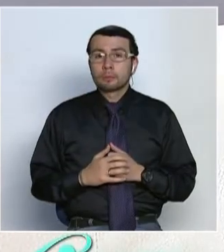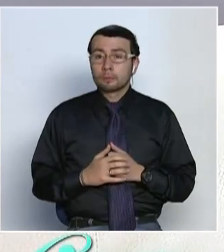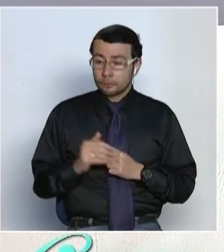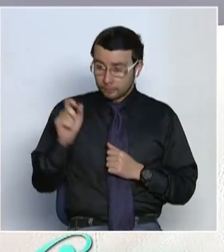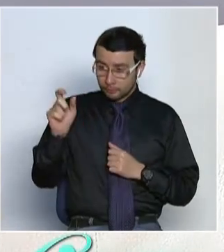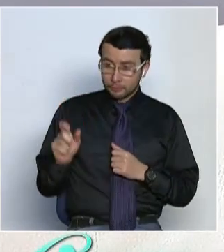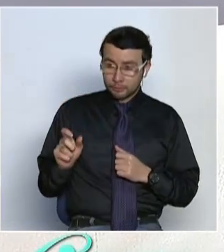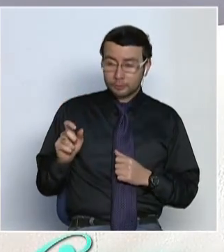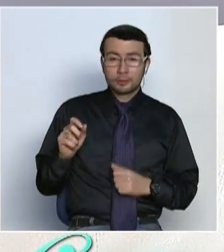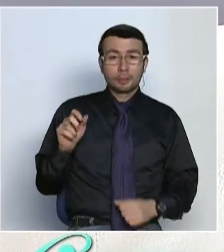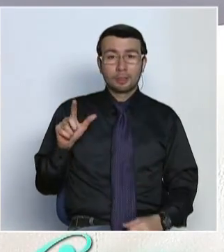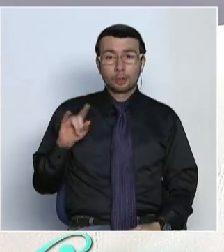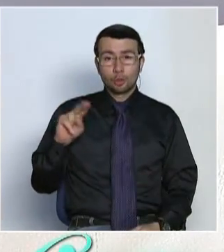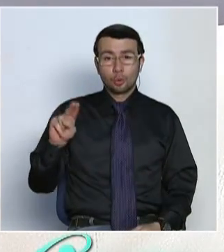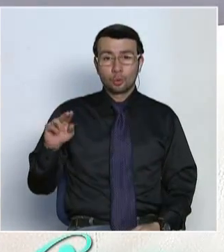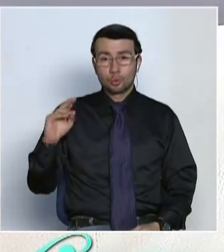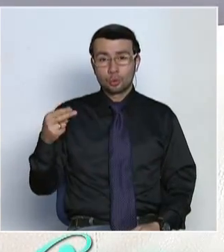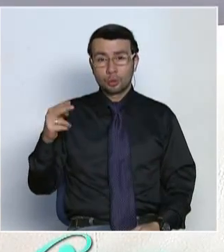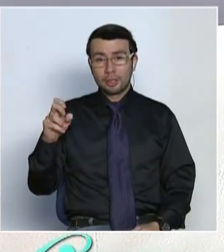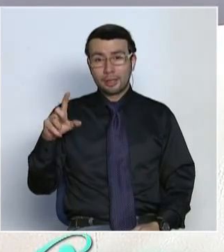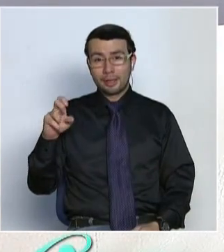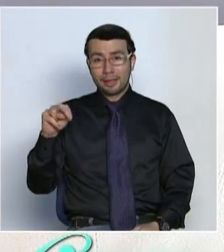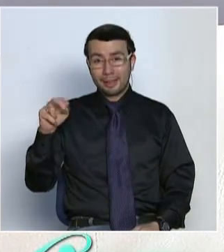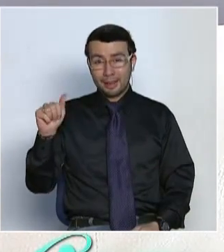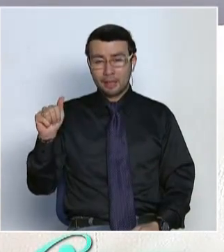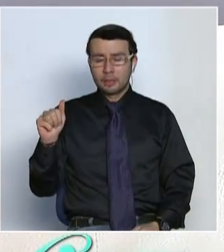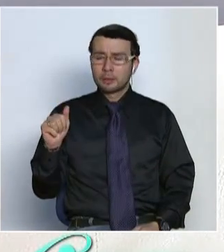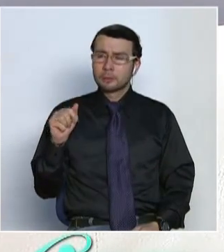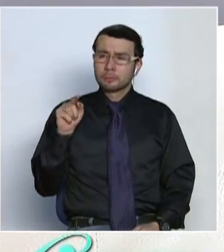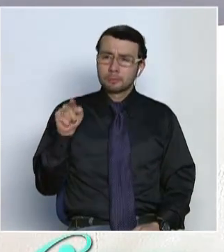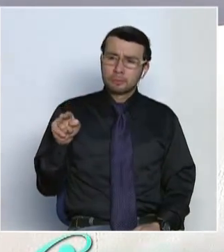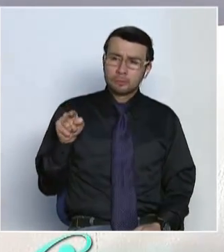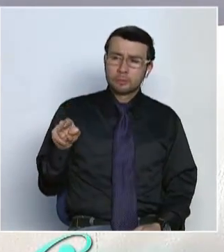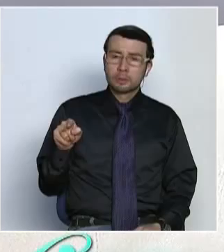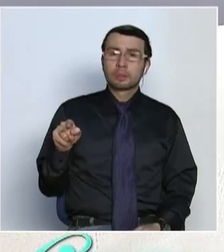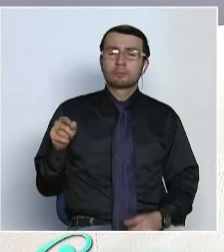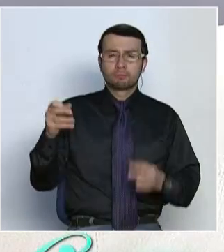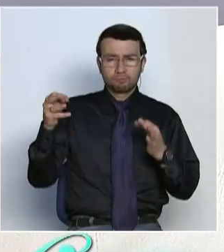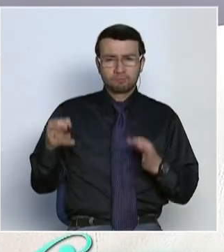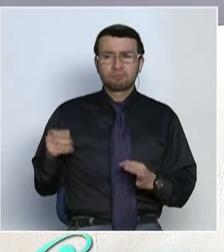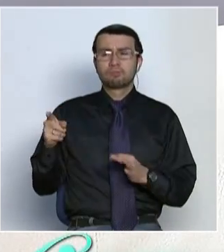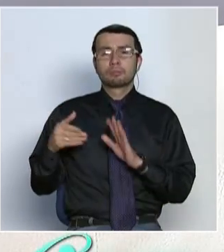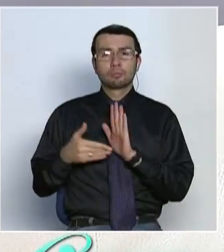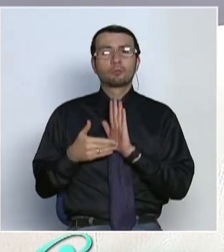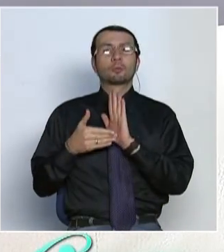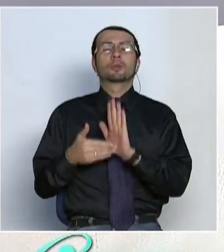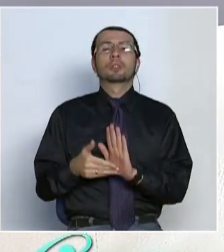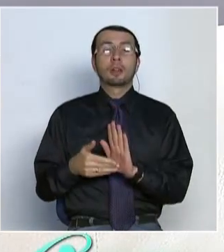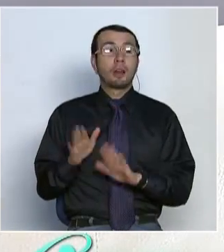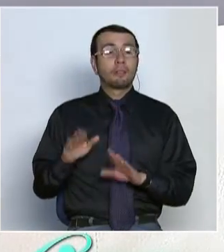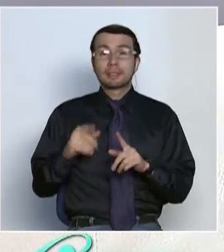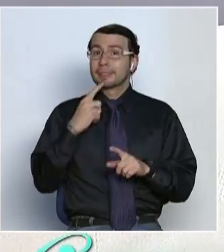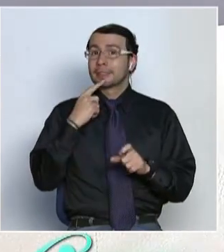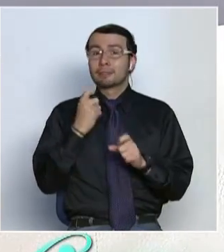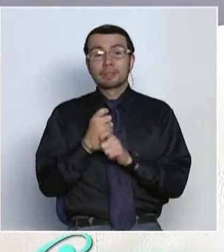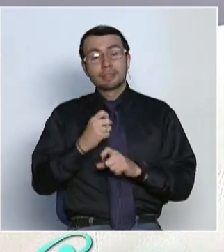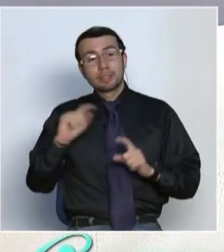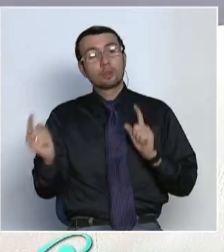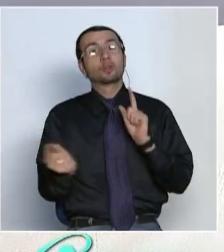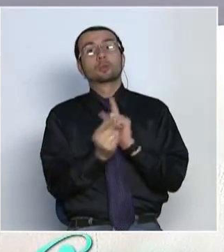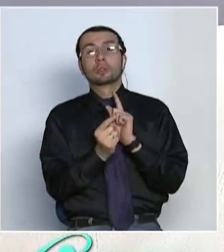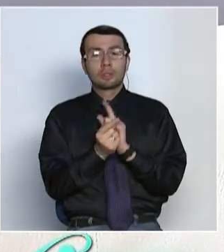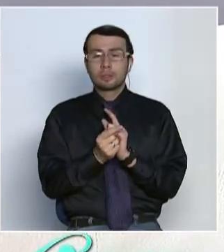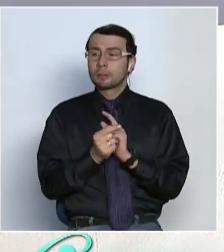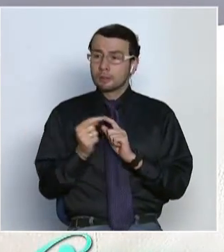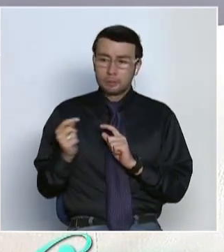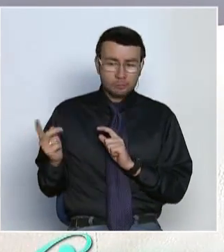de Luz Elena Palacio es el mejor, pues es muy difícil uno encontrar los dos